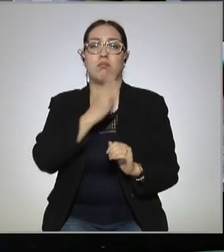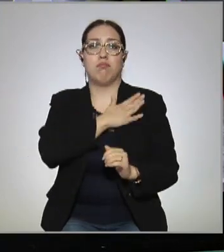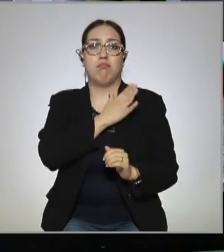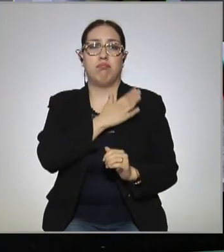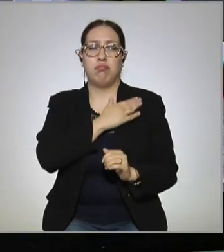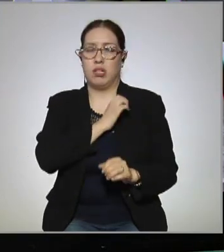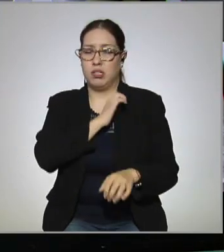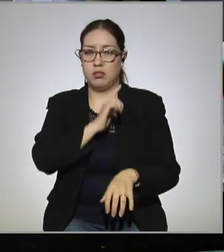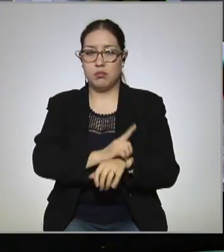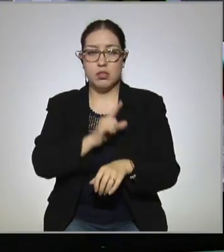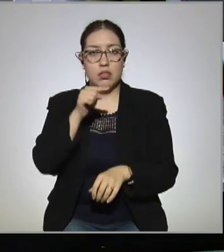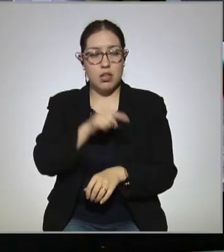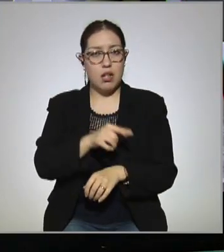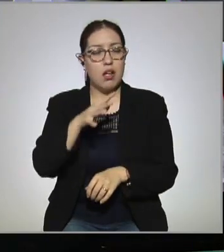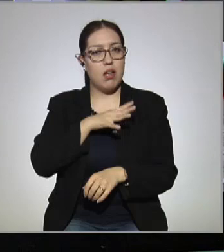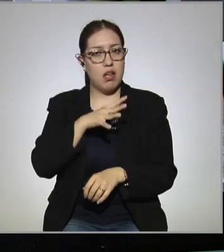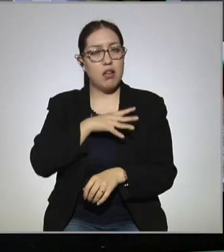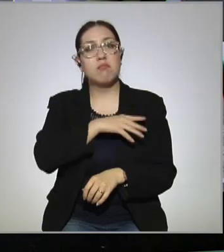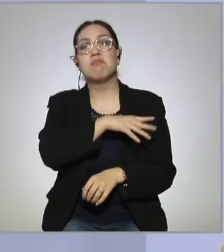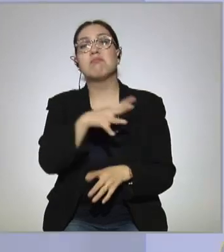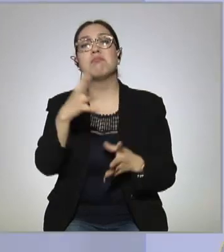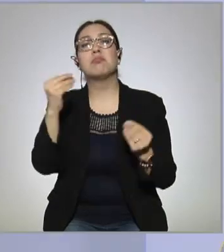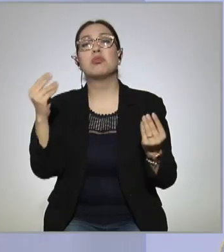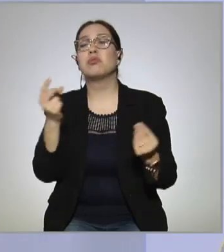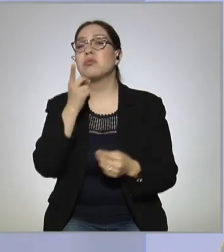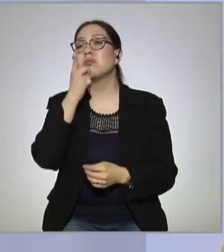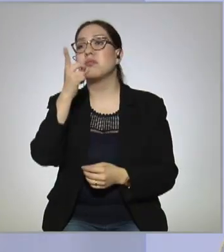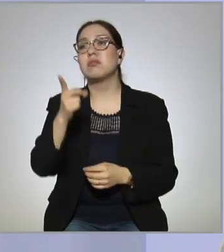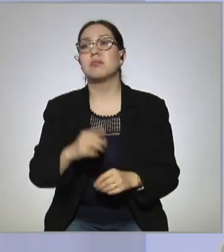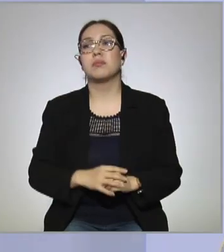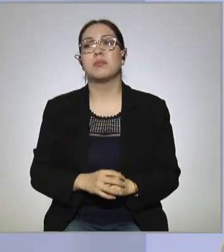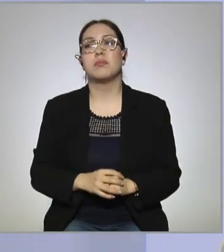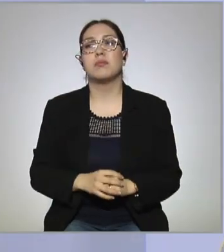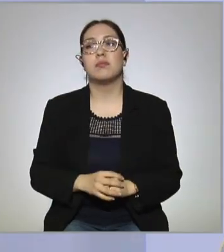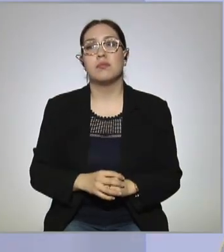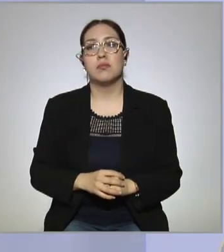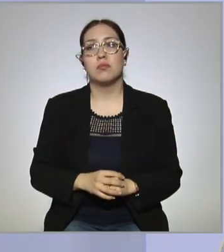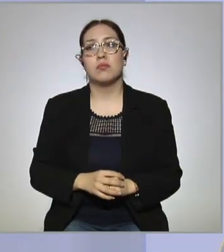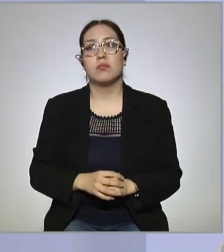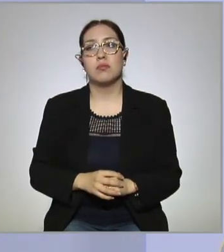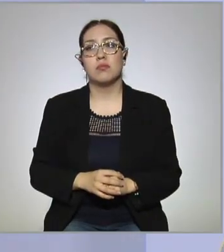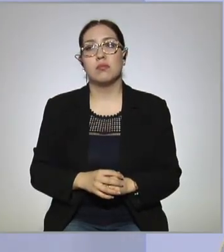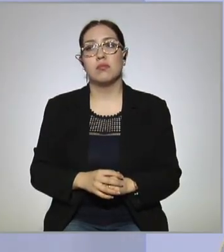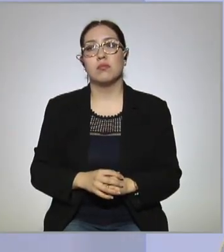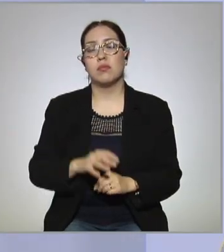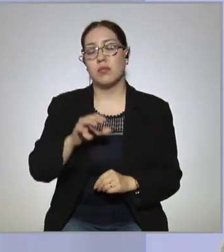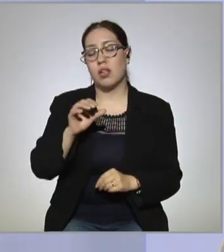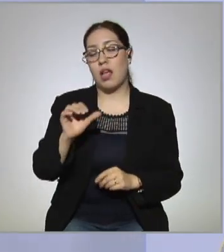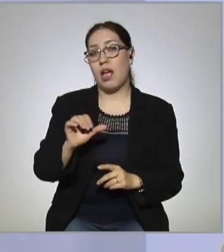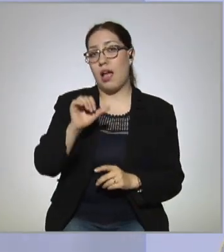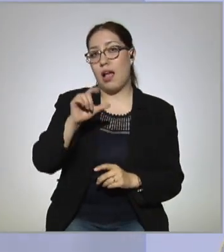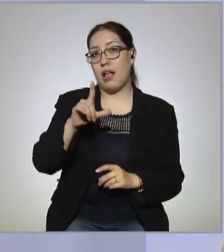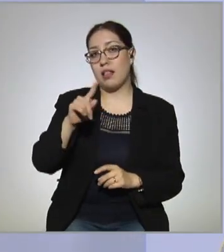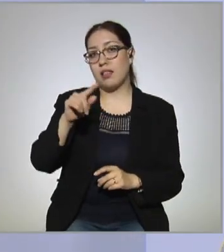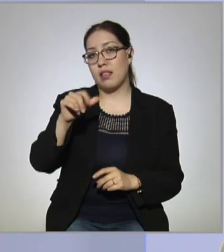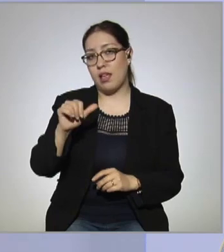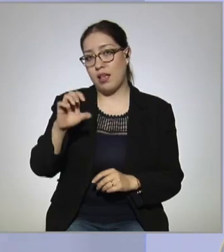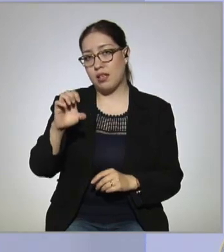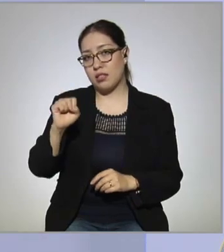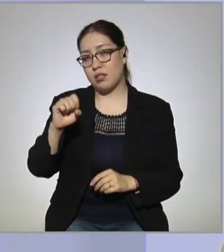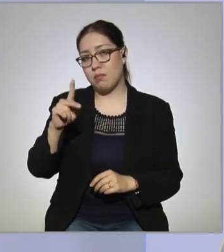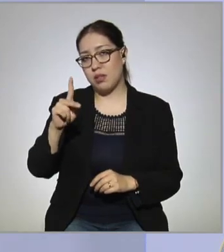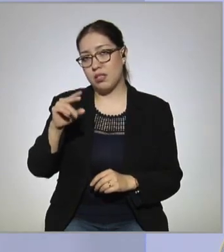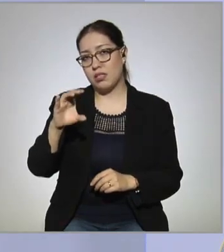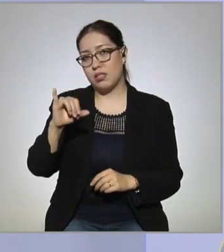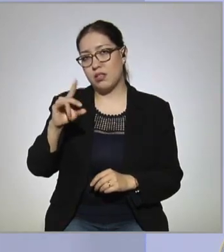específicamente nos han vendido, se han fabricado por allí lo que se conoce como hialuronatos de alta alta especificidad. En teoría, hechos muy parecidos al